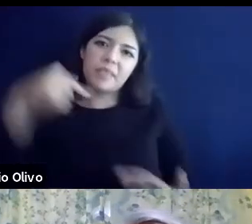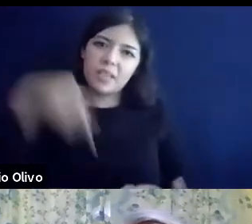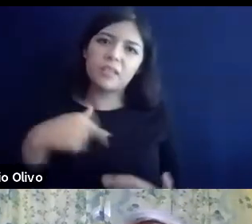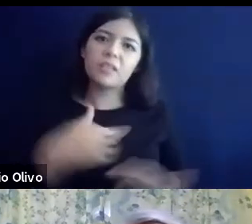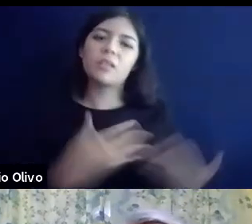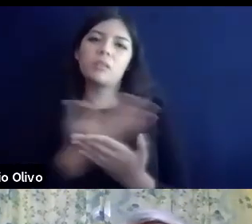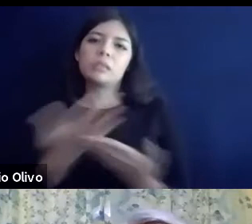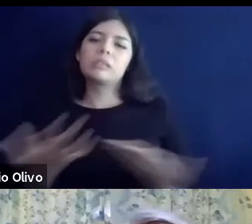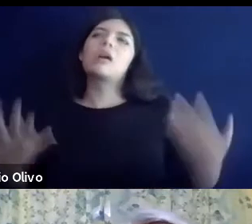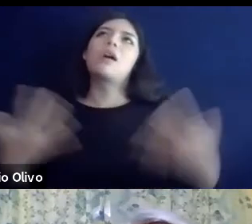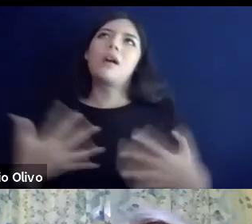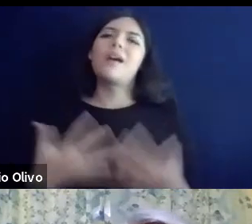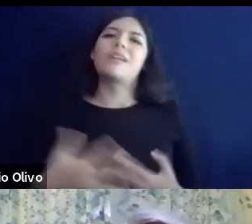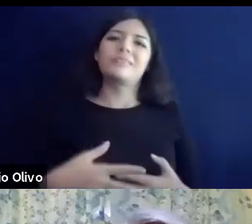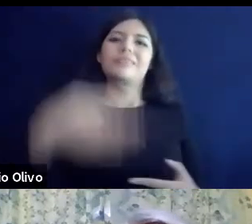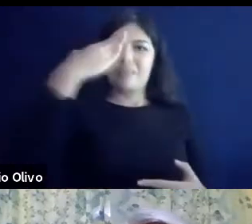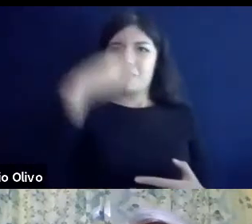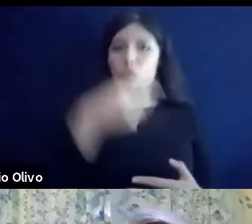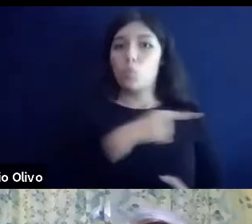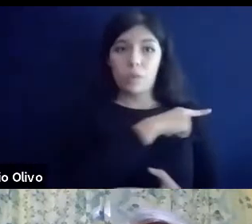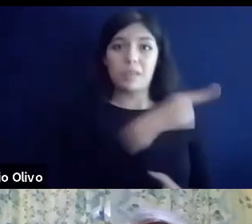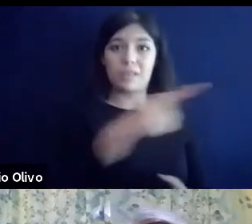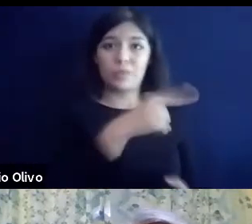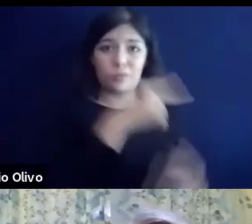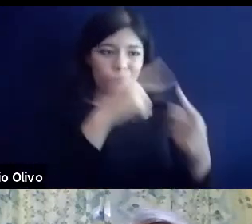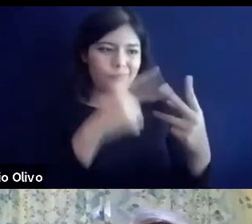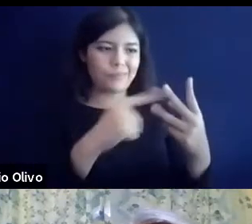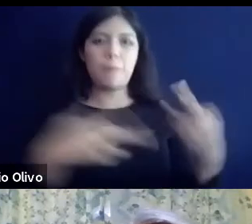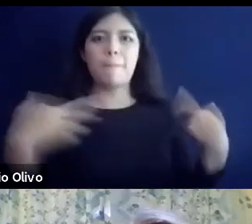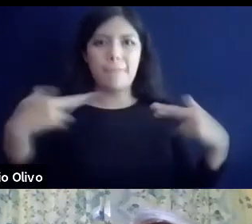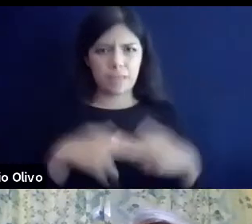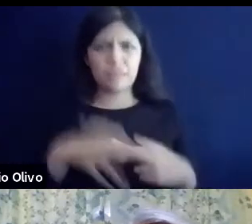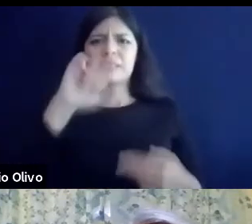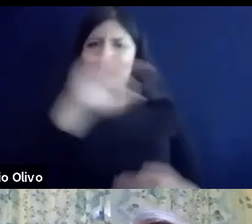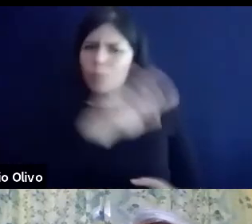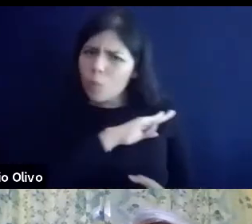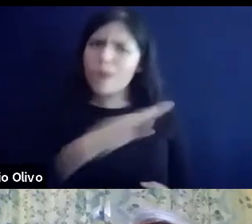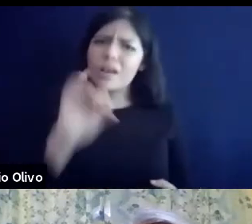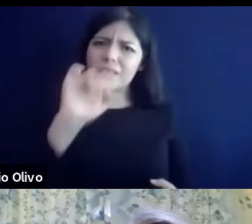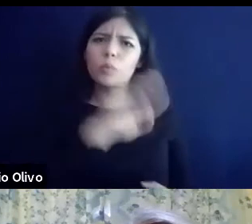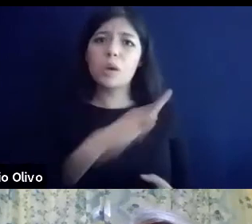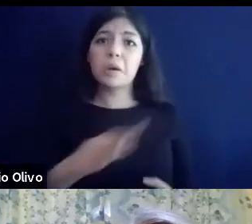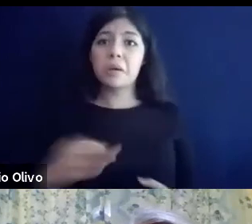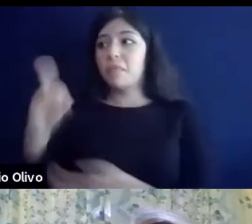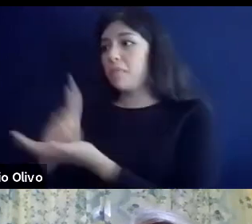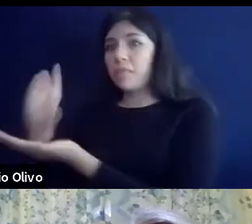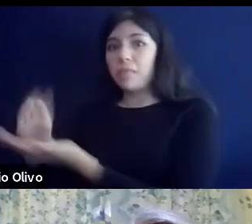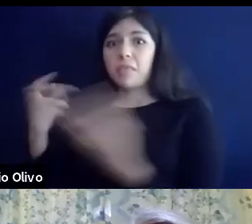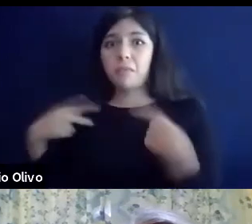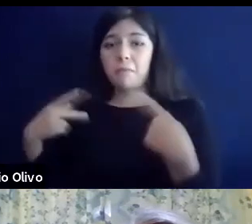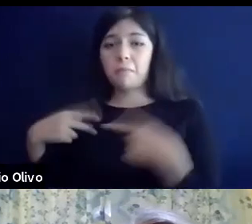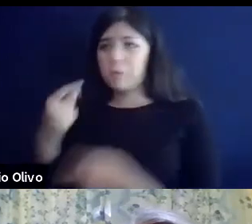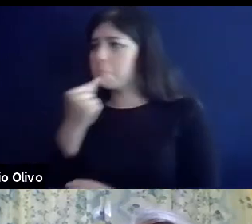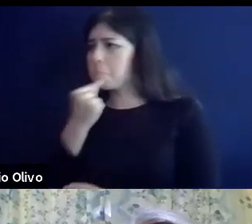espacios y que siguen generando conocimientos y sobre todo dando esperanzas a los que están atrás y que apenas vamos, que